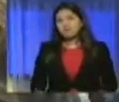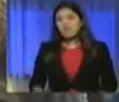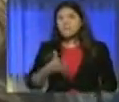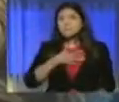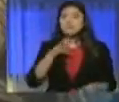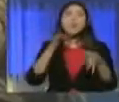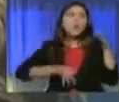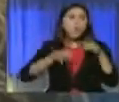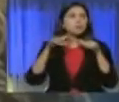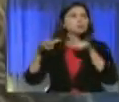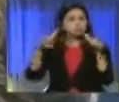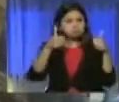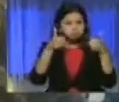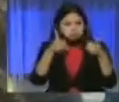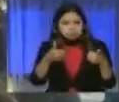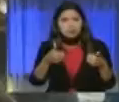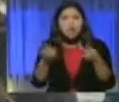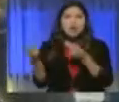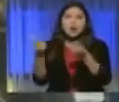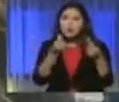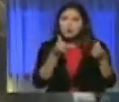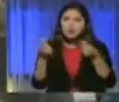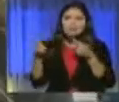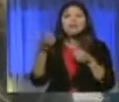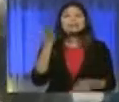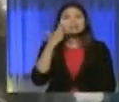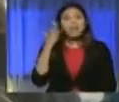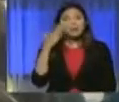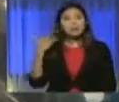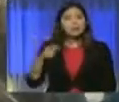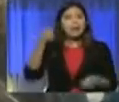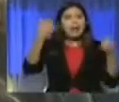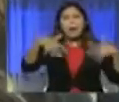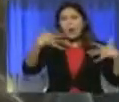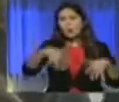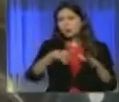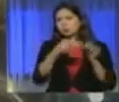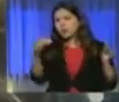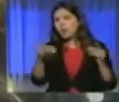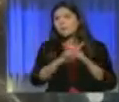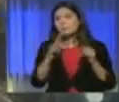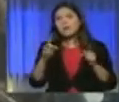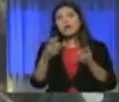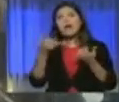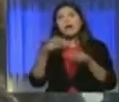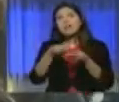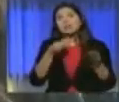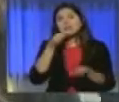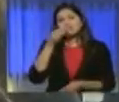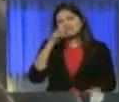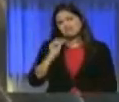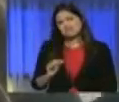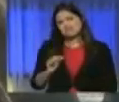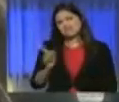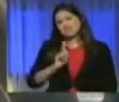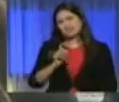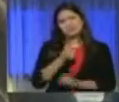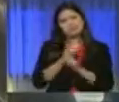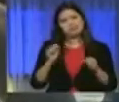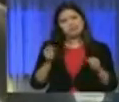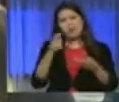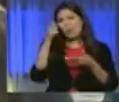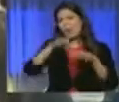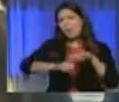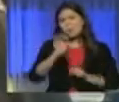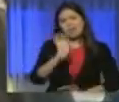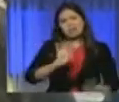equitativo porque la economía, sabemos que está una inflación y el ticket que teníamos anteriormente de verdad que no alcanzaba para absolutamente nada.